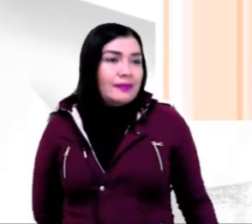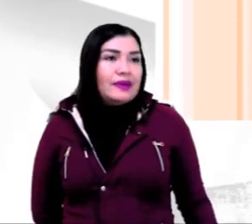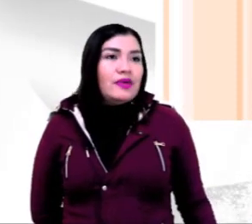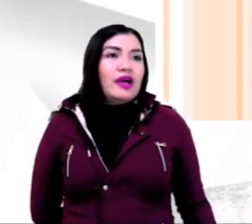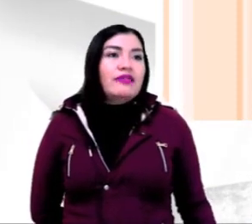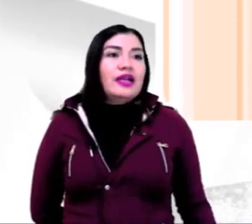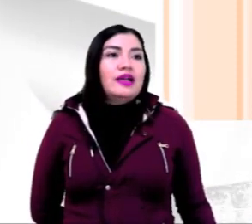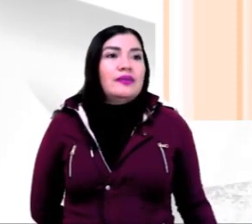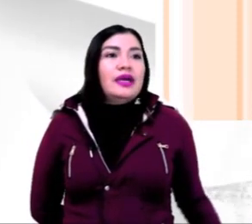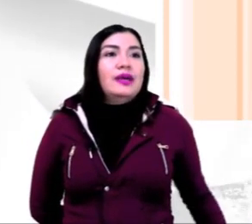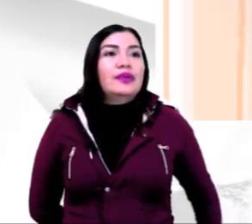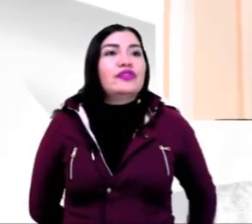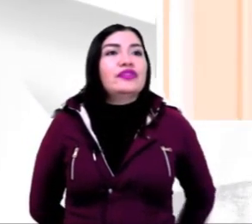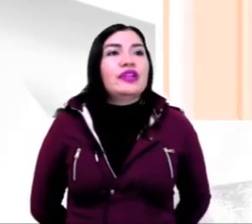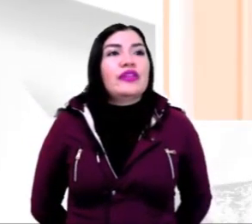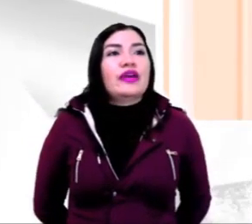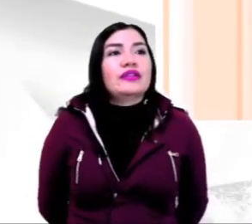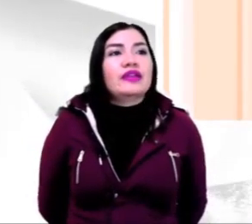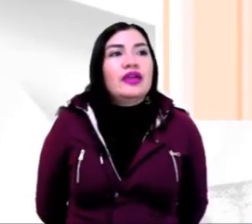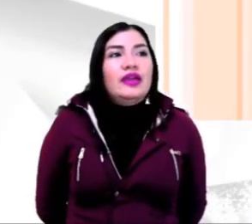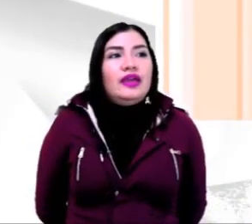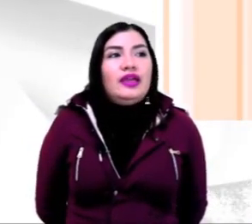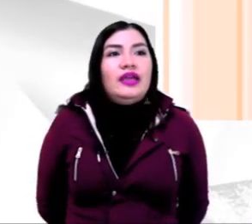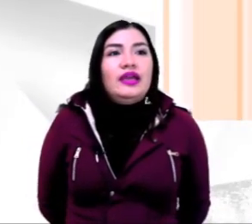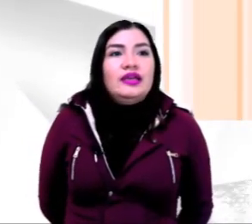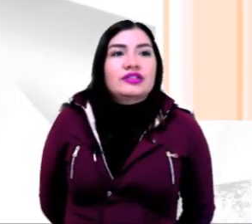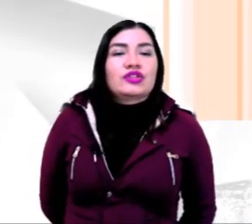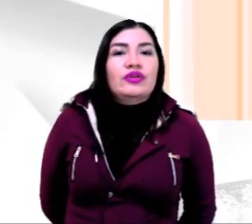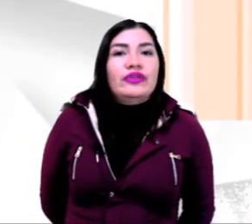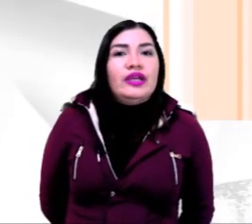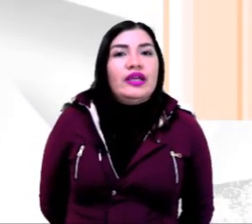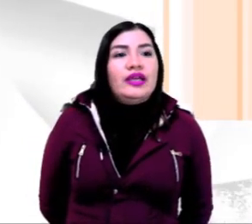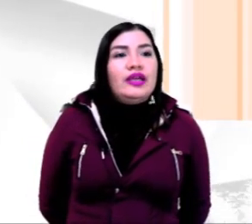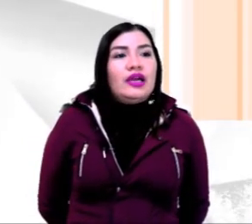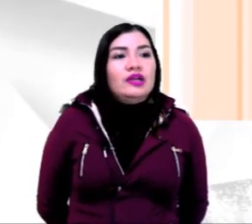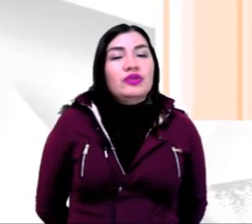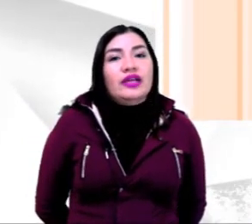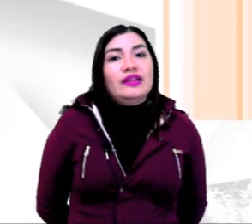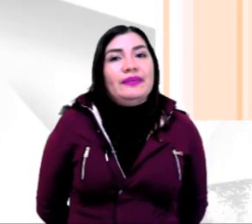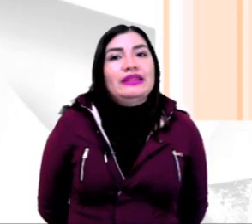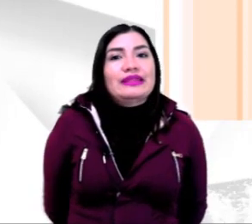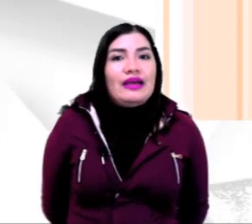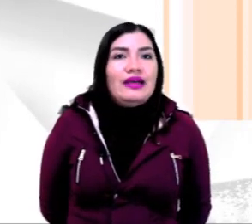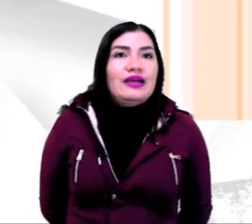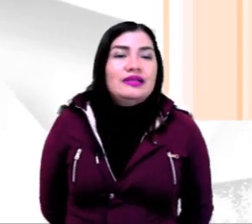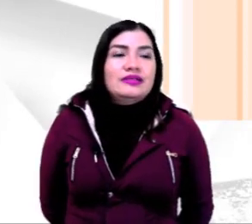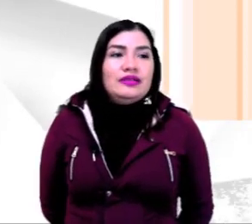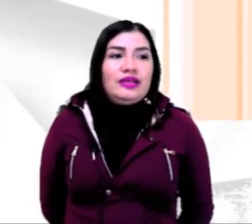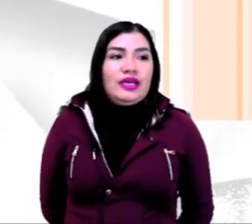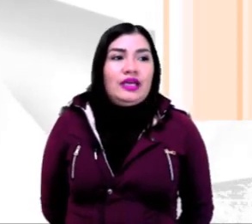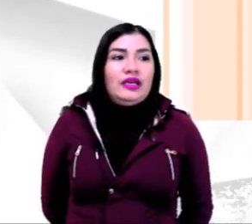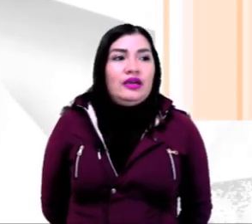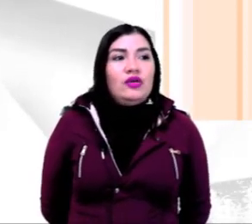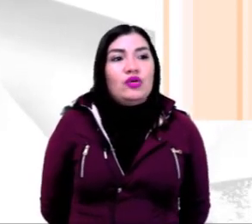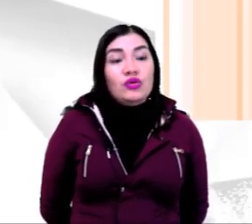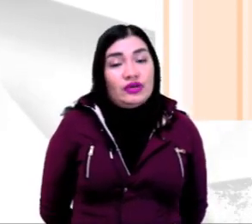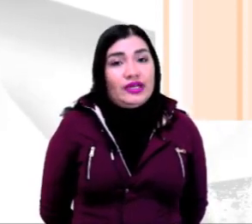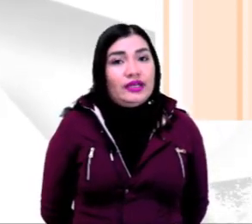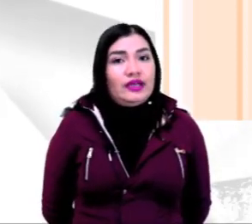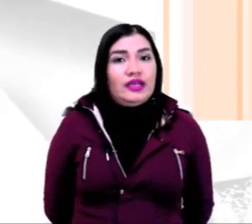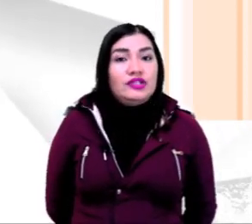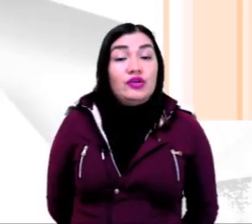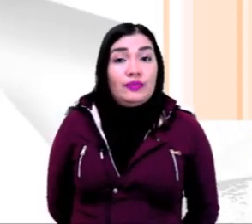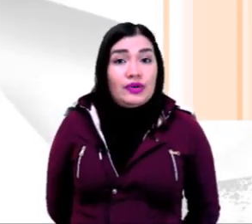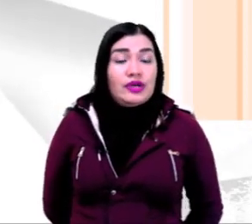también vamos a hablar más a profundidad sobre algunas desventajas que